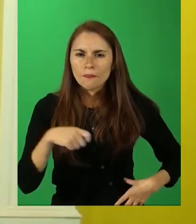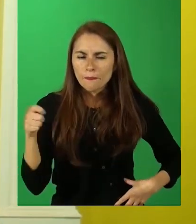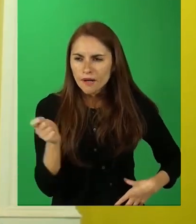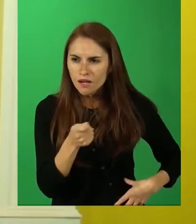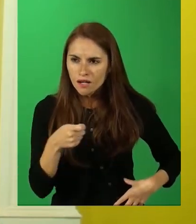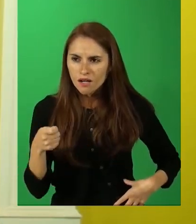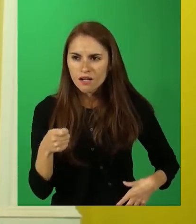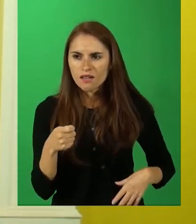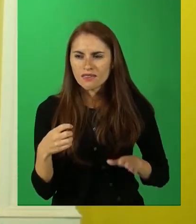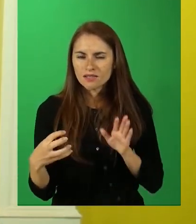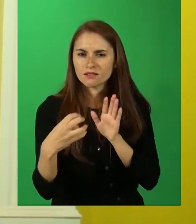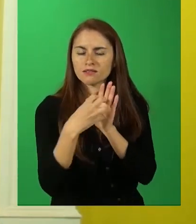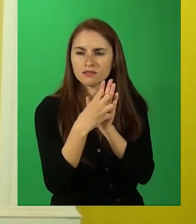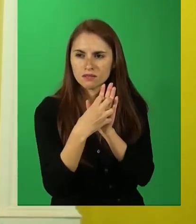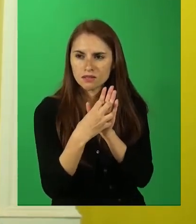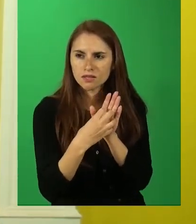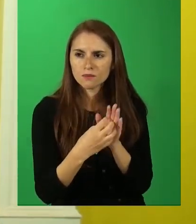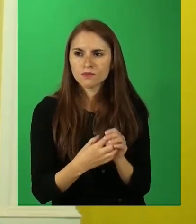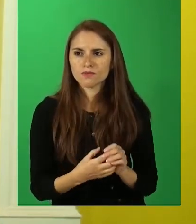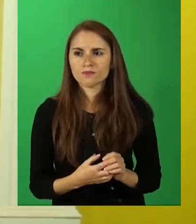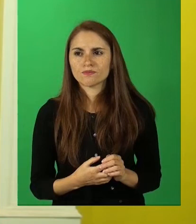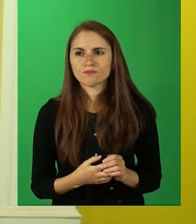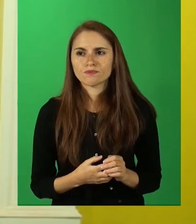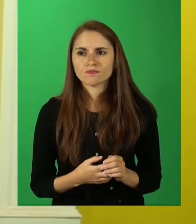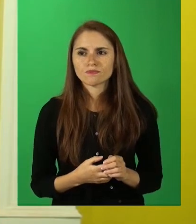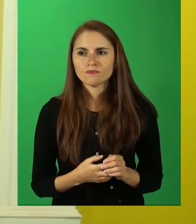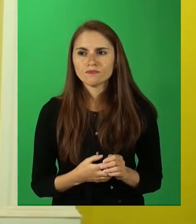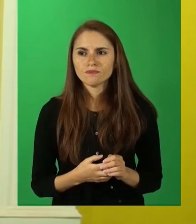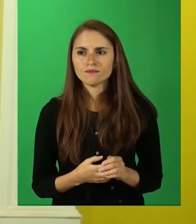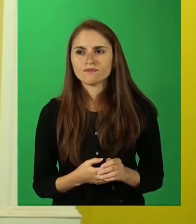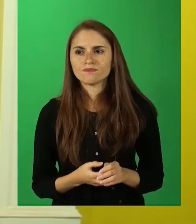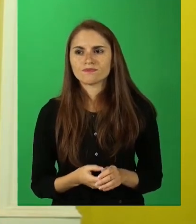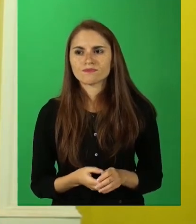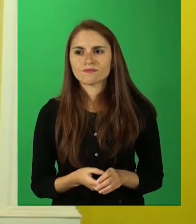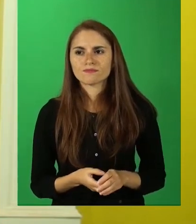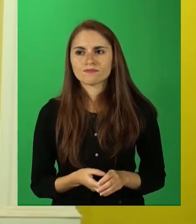con sus símbolos, en fin.